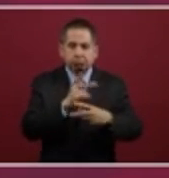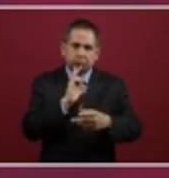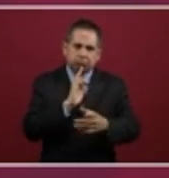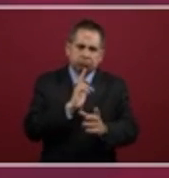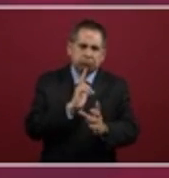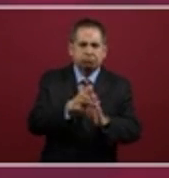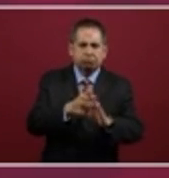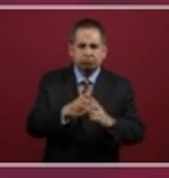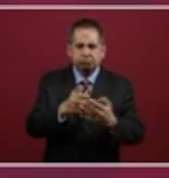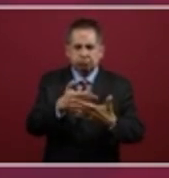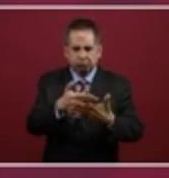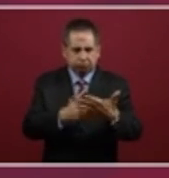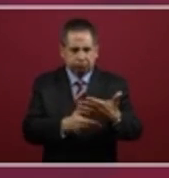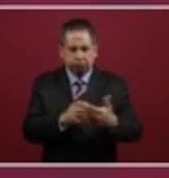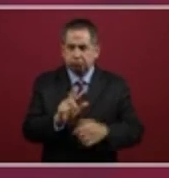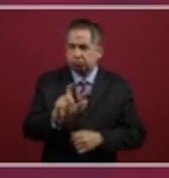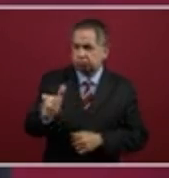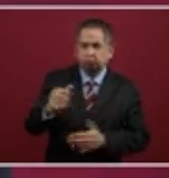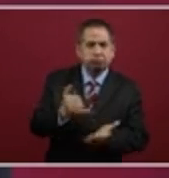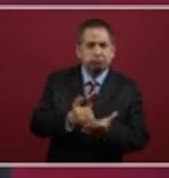inscribirse para pagar impuestos